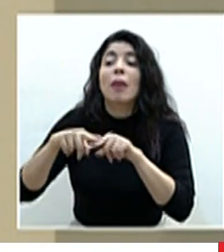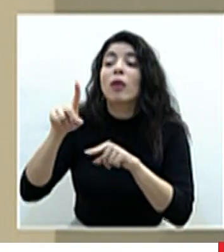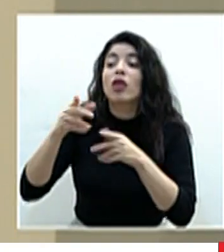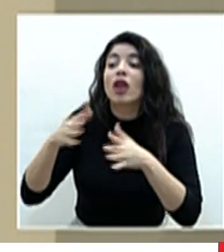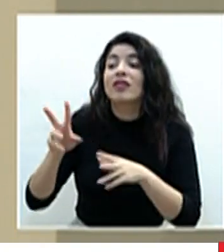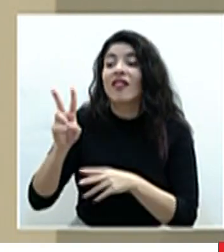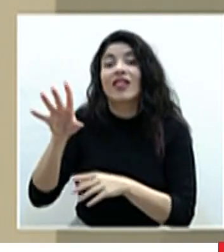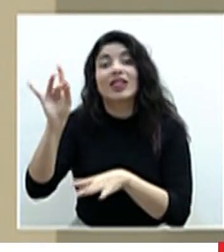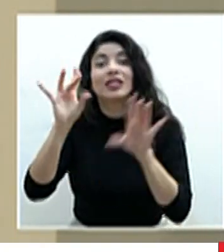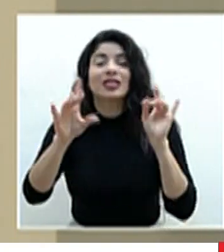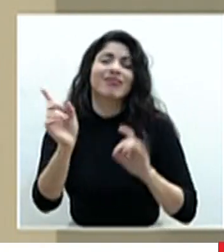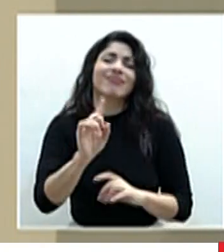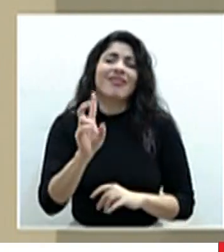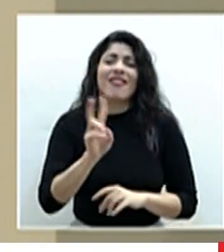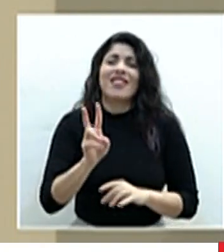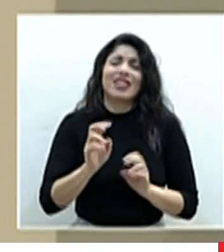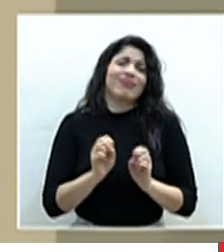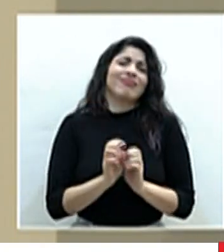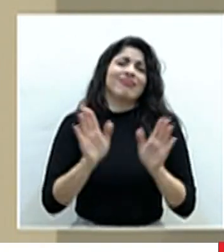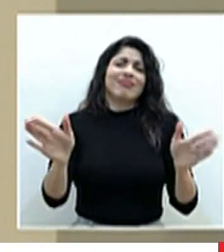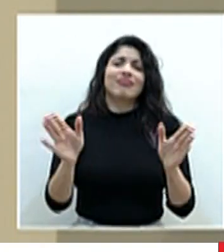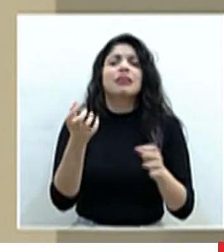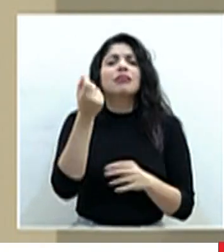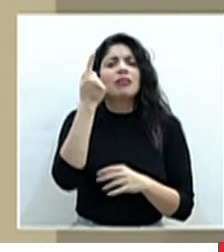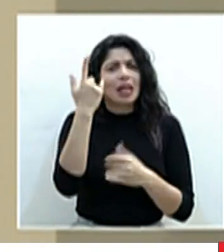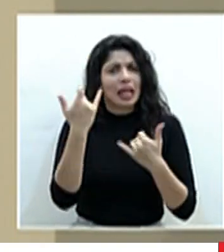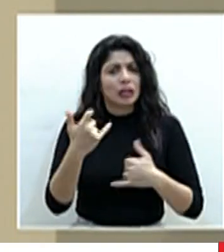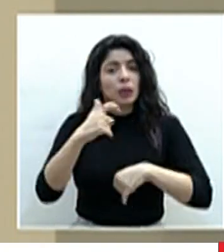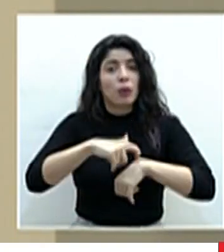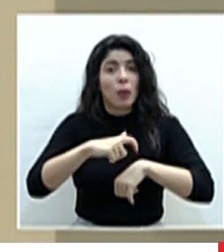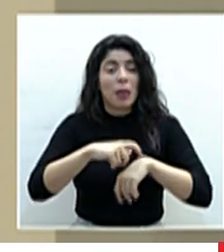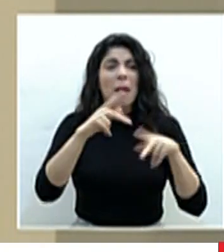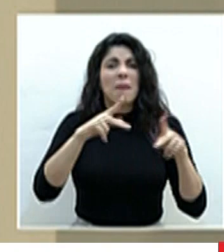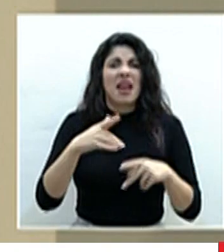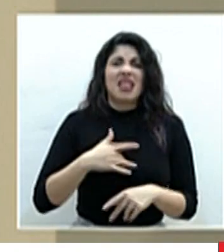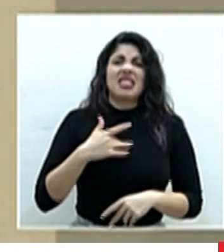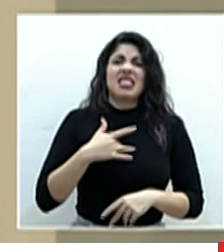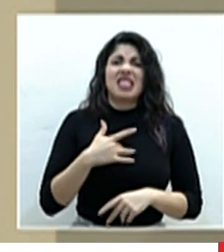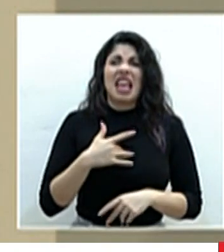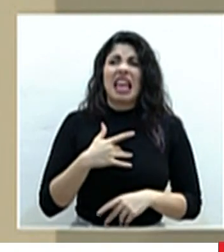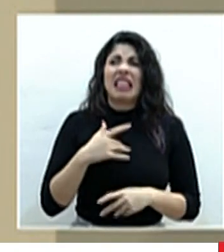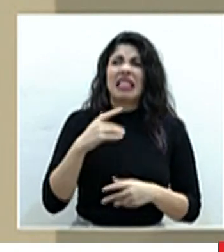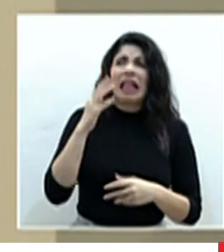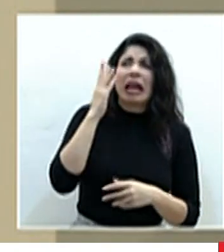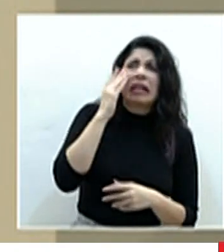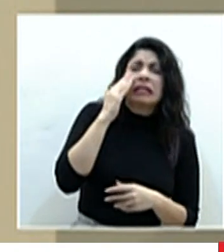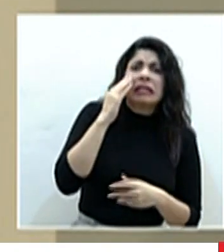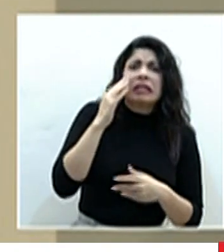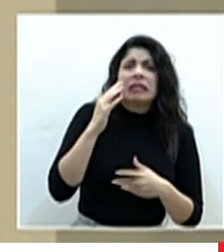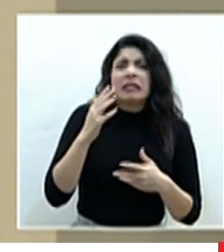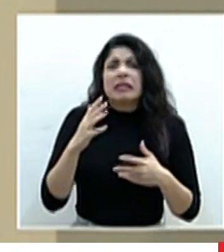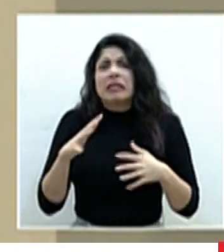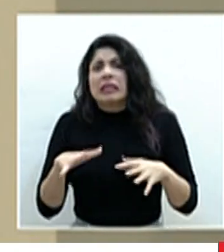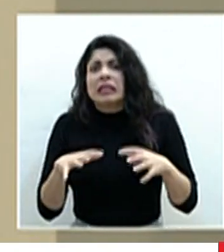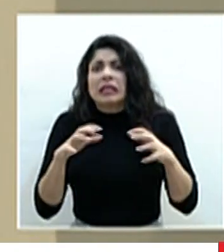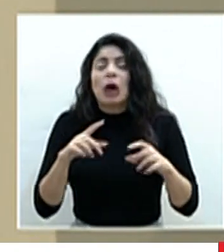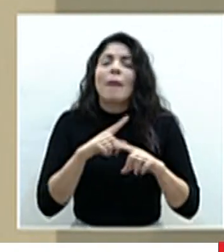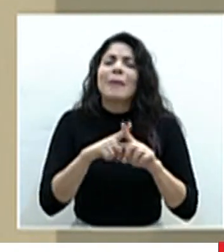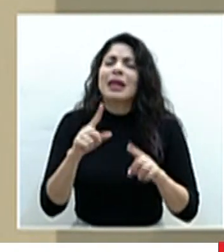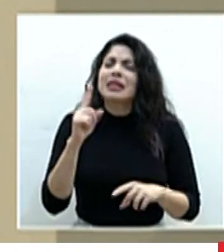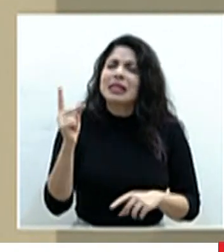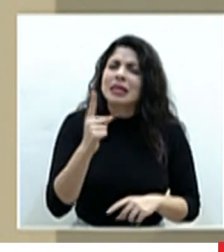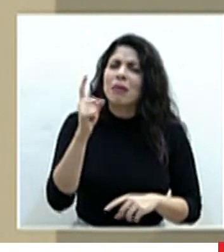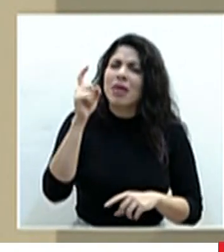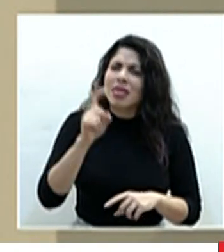nacieron. Es entendible que en este momento la gente sienta temor e incertidumbre. Sin embargo, debe prevalecer